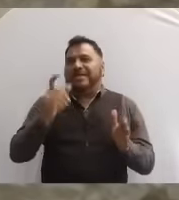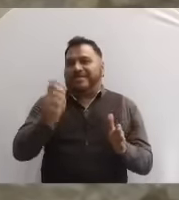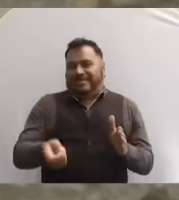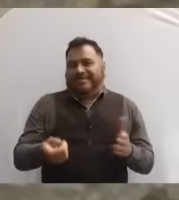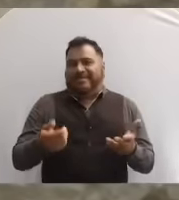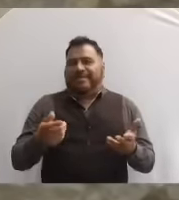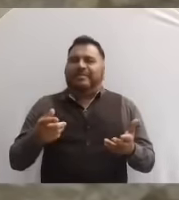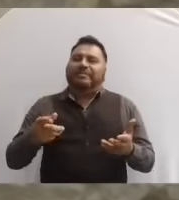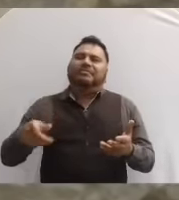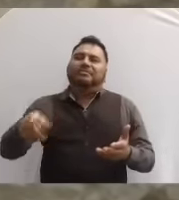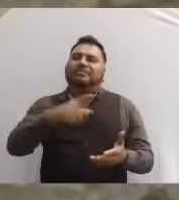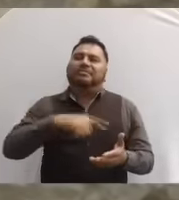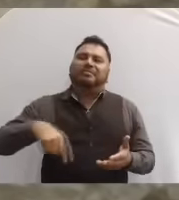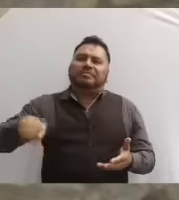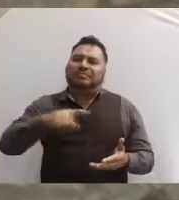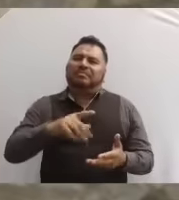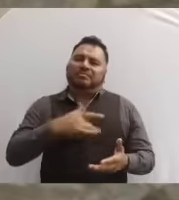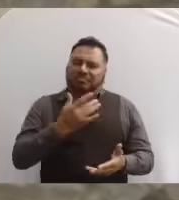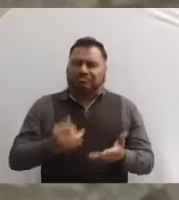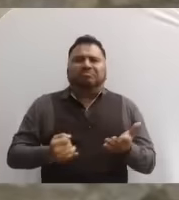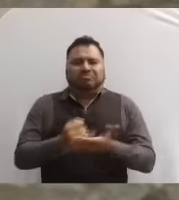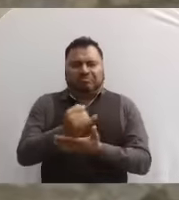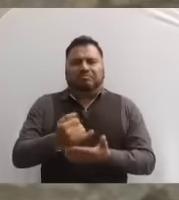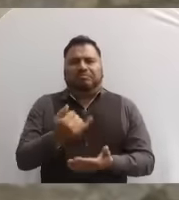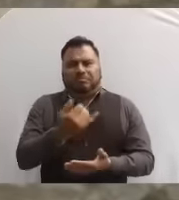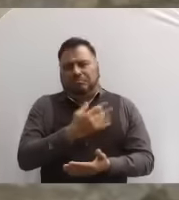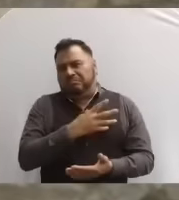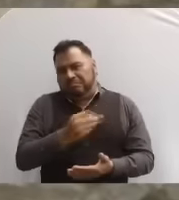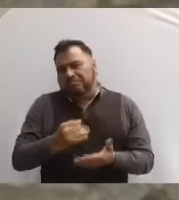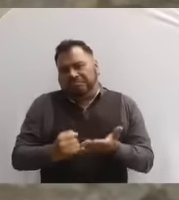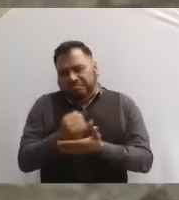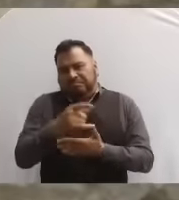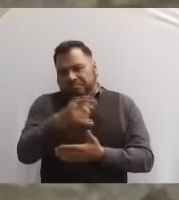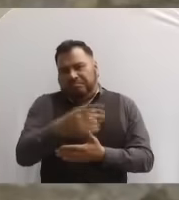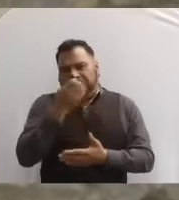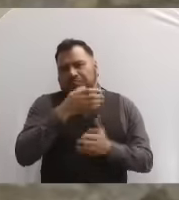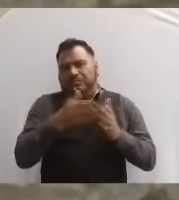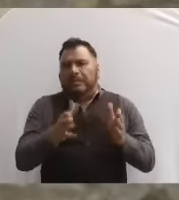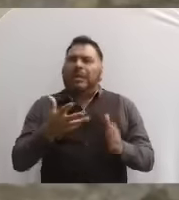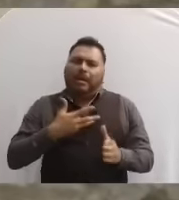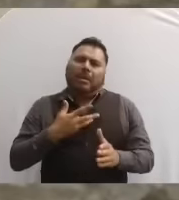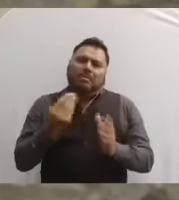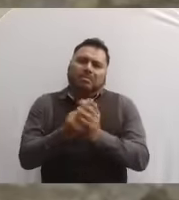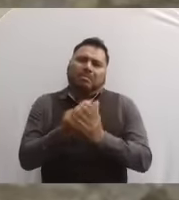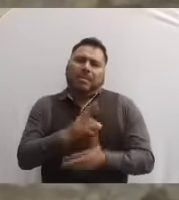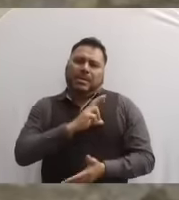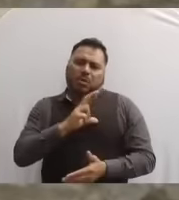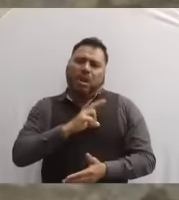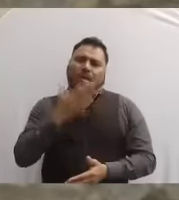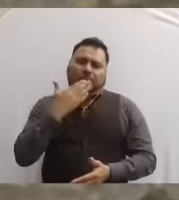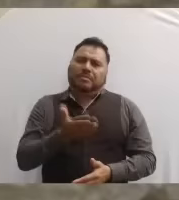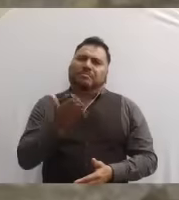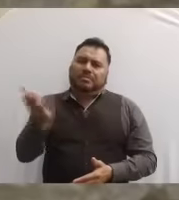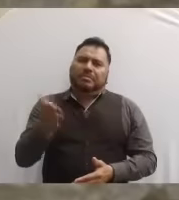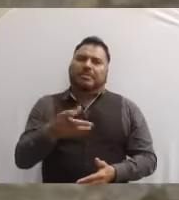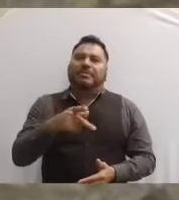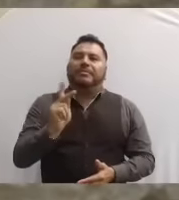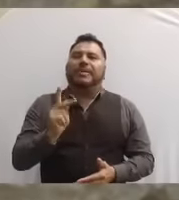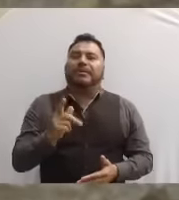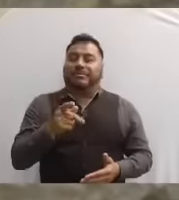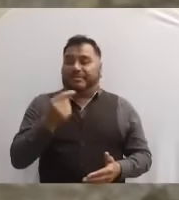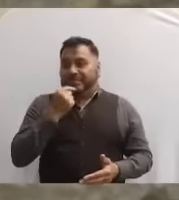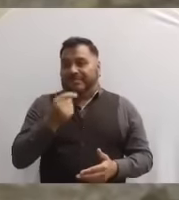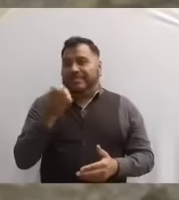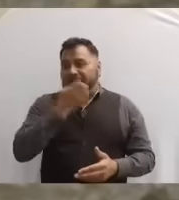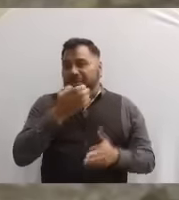para quien decide llevar a sus hijos a escuela pública. Está bien que haya escuela particular, pero quien lleva